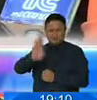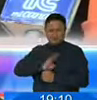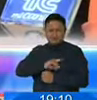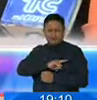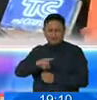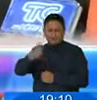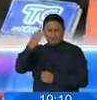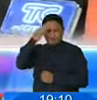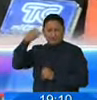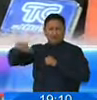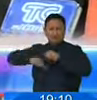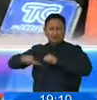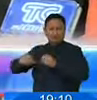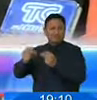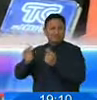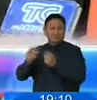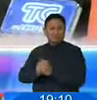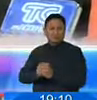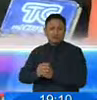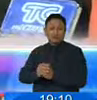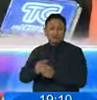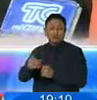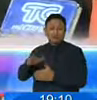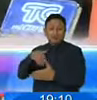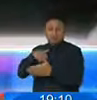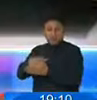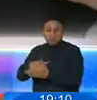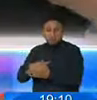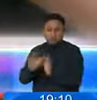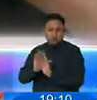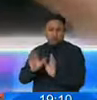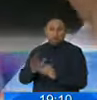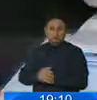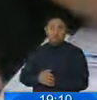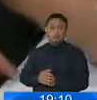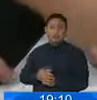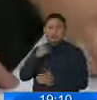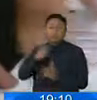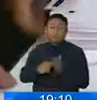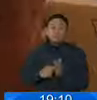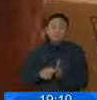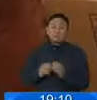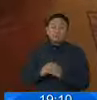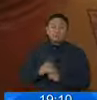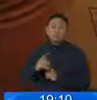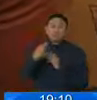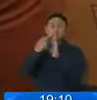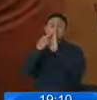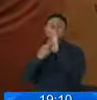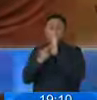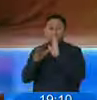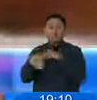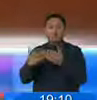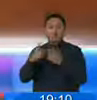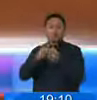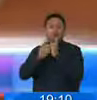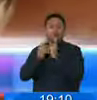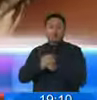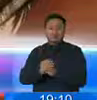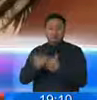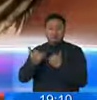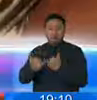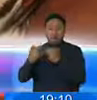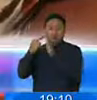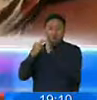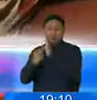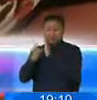cómo administrarlas y por lo tanto no va a obstruir en absoluto. Añaden que incluso se debería cambiar las reglas del juego, porque las que rigen